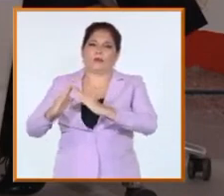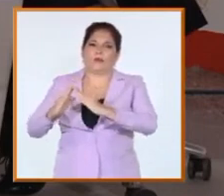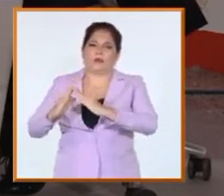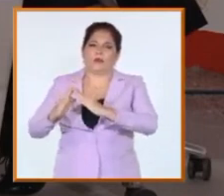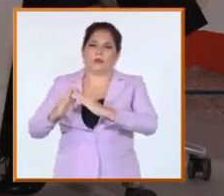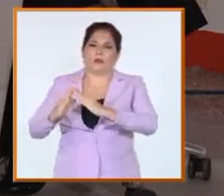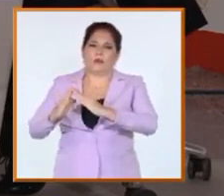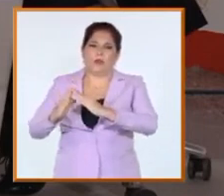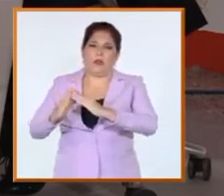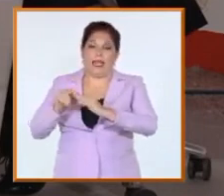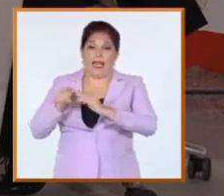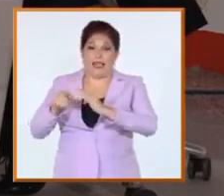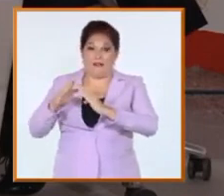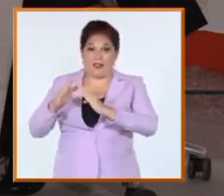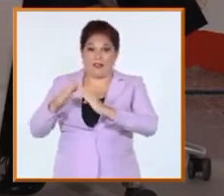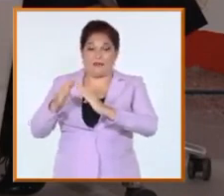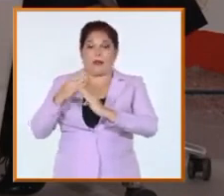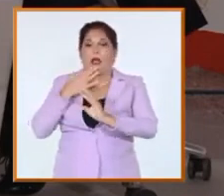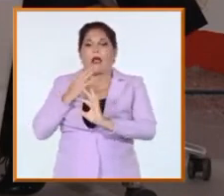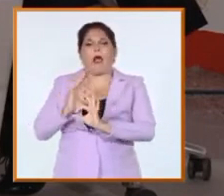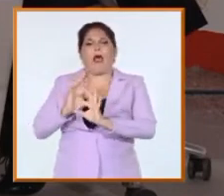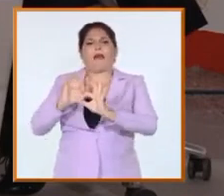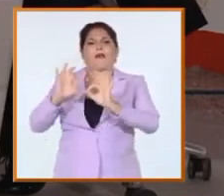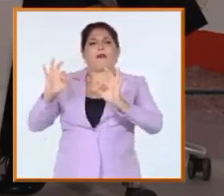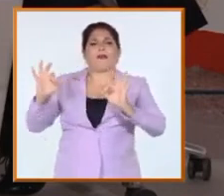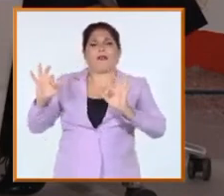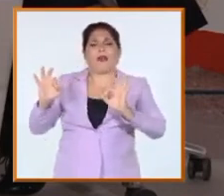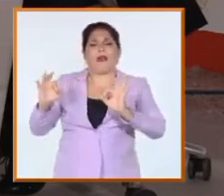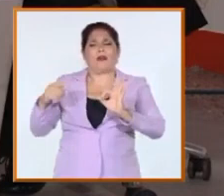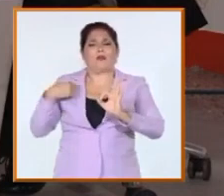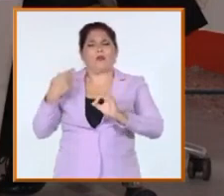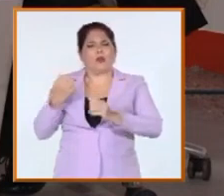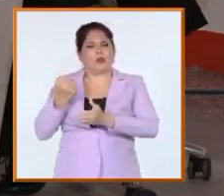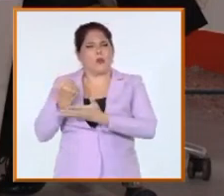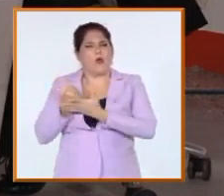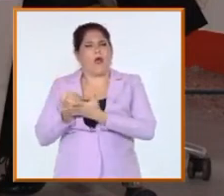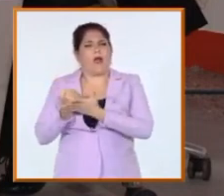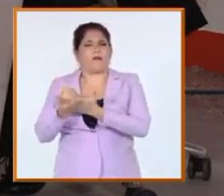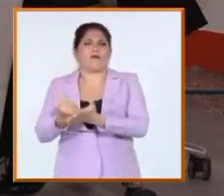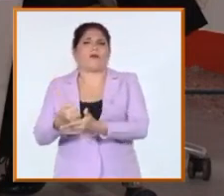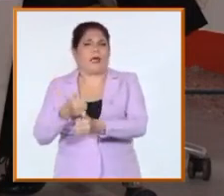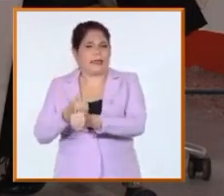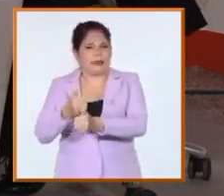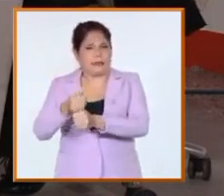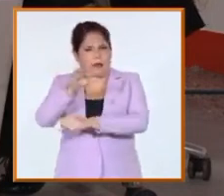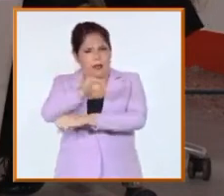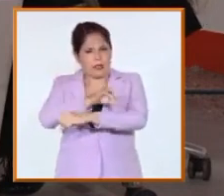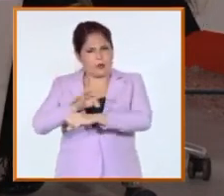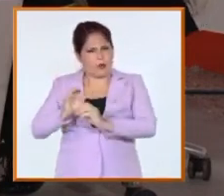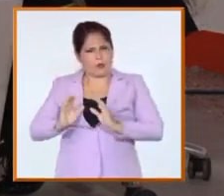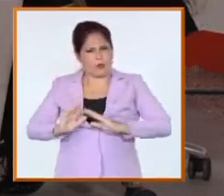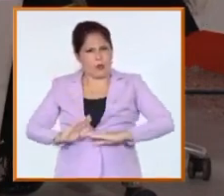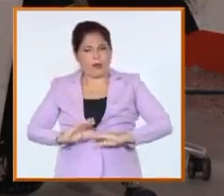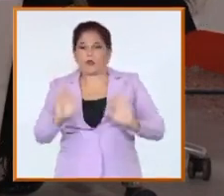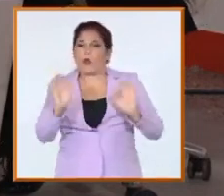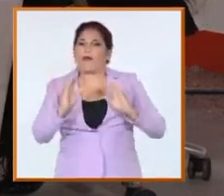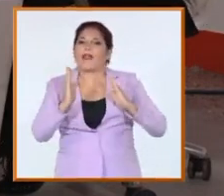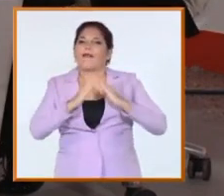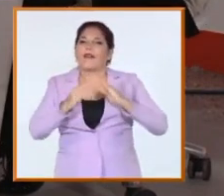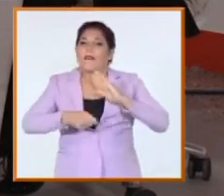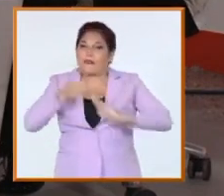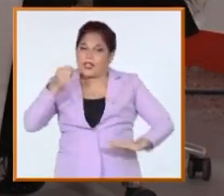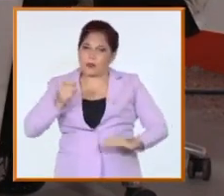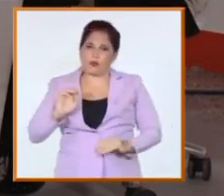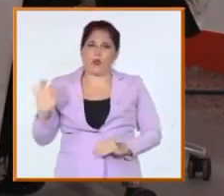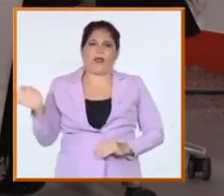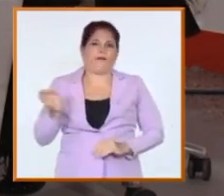son viviendas que técnicamente tienen la calidad ni están asesorados por por ingenieros electrónicos no